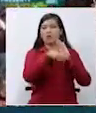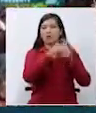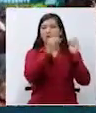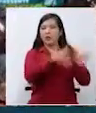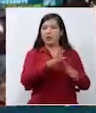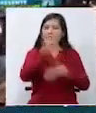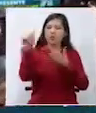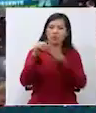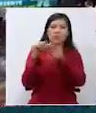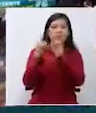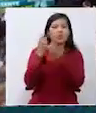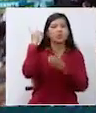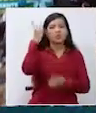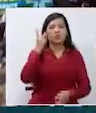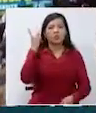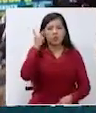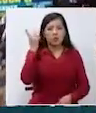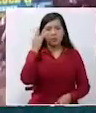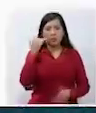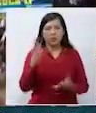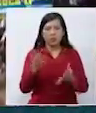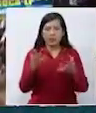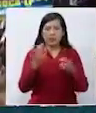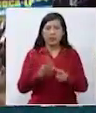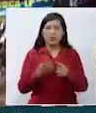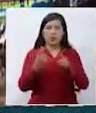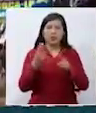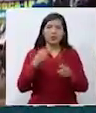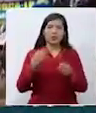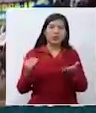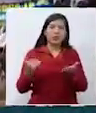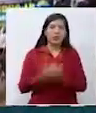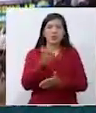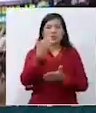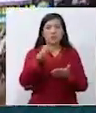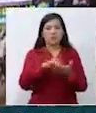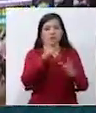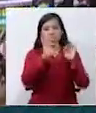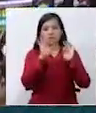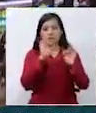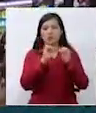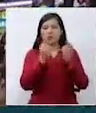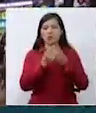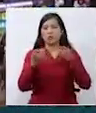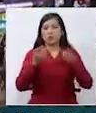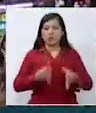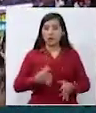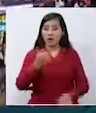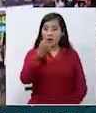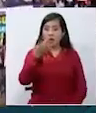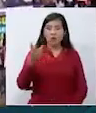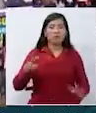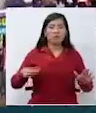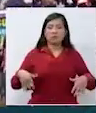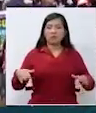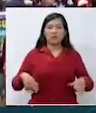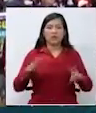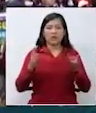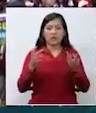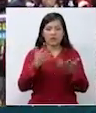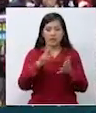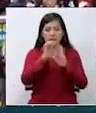partidos políticos para renovar o elegir directivas. Y otros, inclusive, no han adecuado